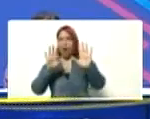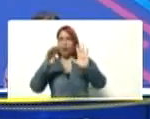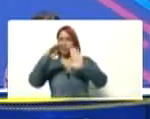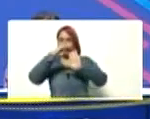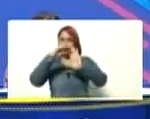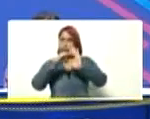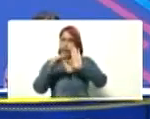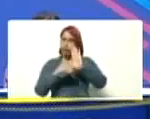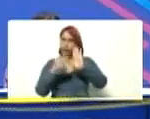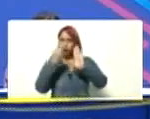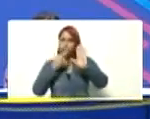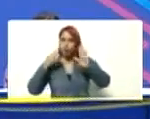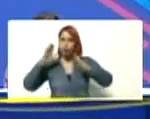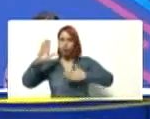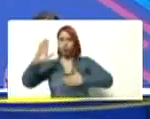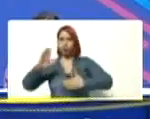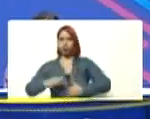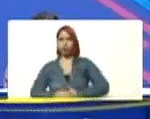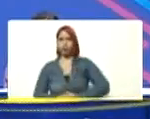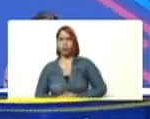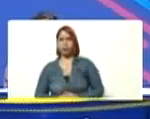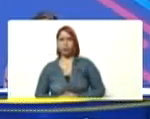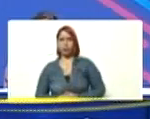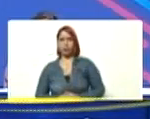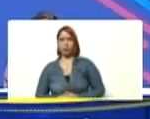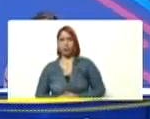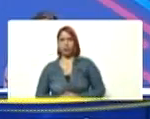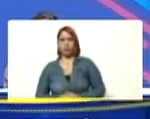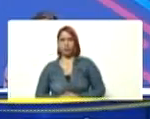principios, comprometido.